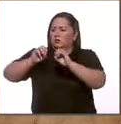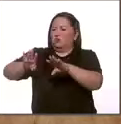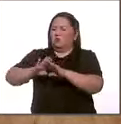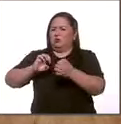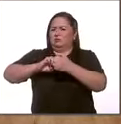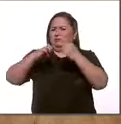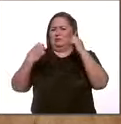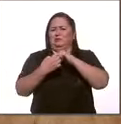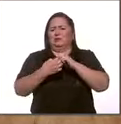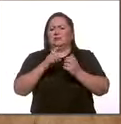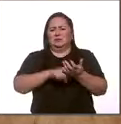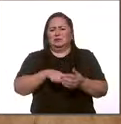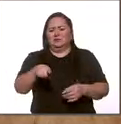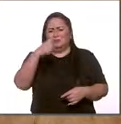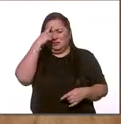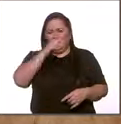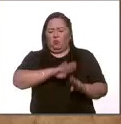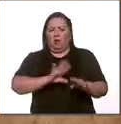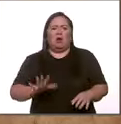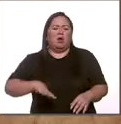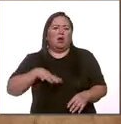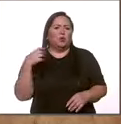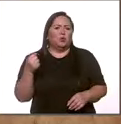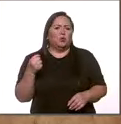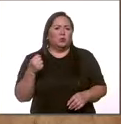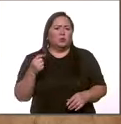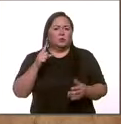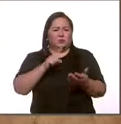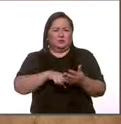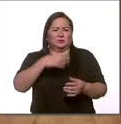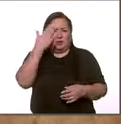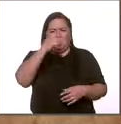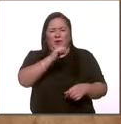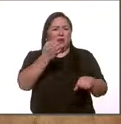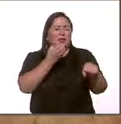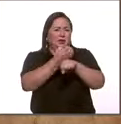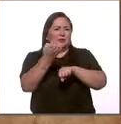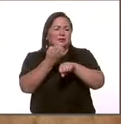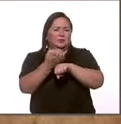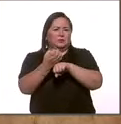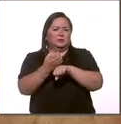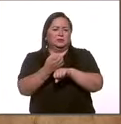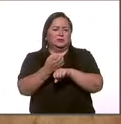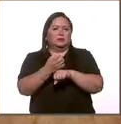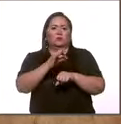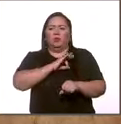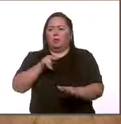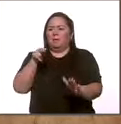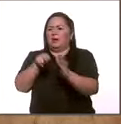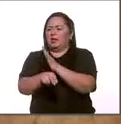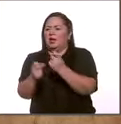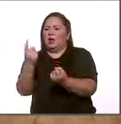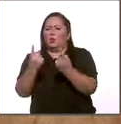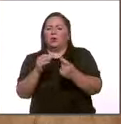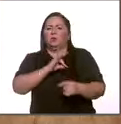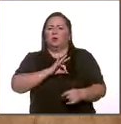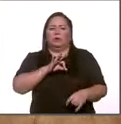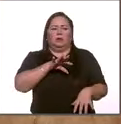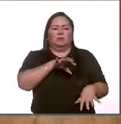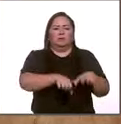rival que se coloque ventajosamente en el riñón de sus estados, que mutile a unos y se quede